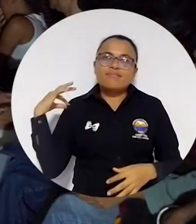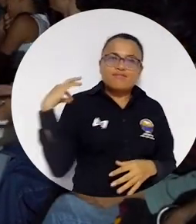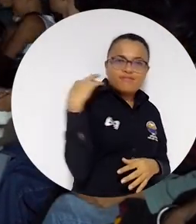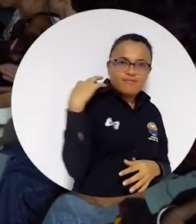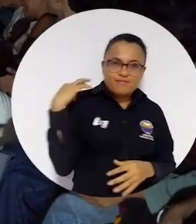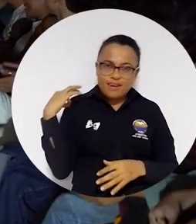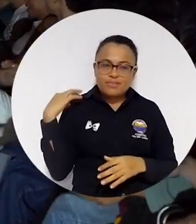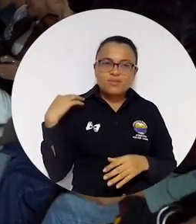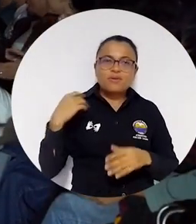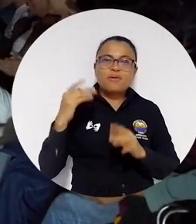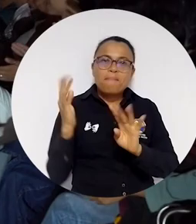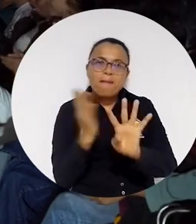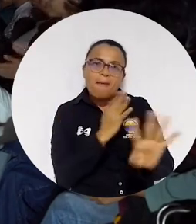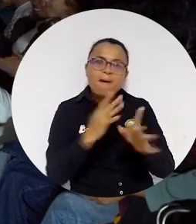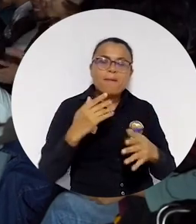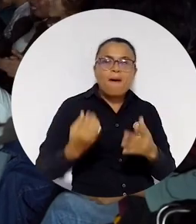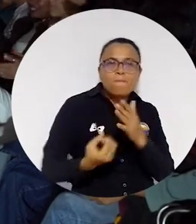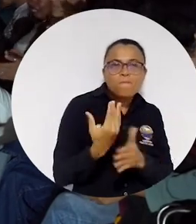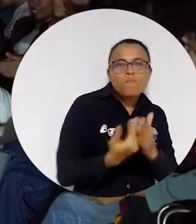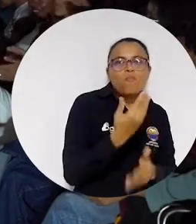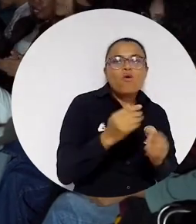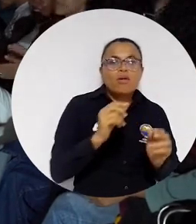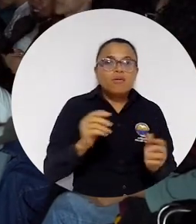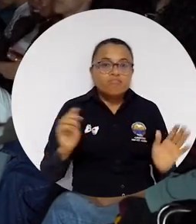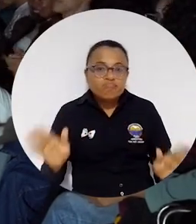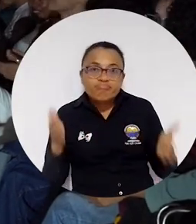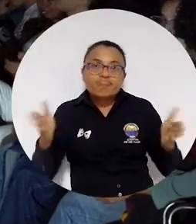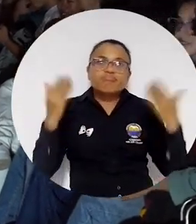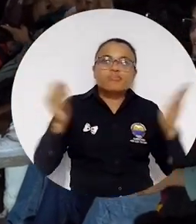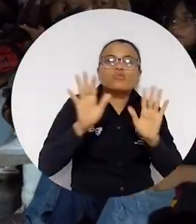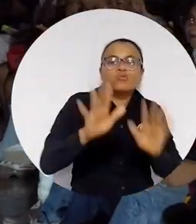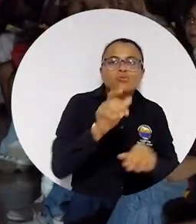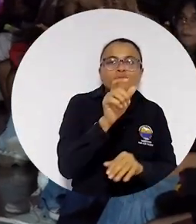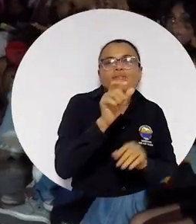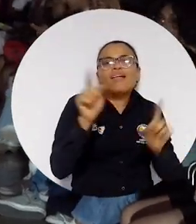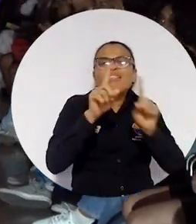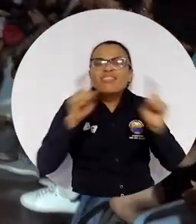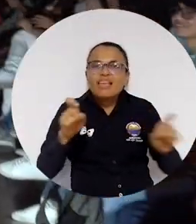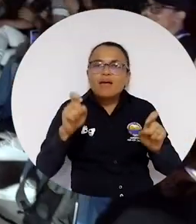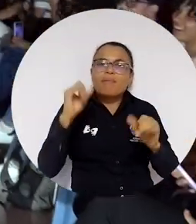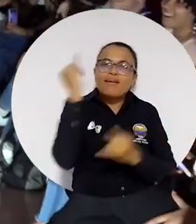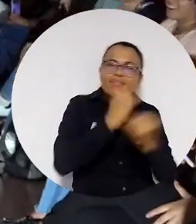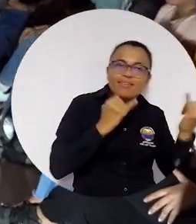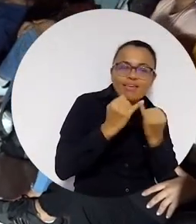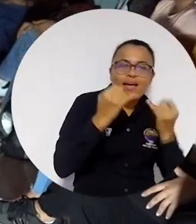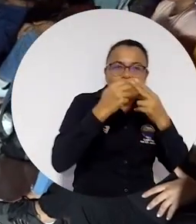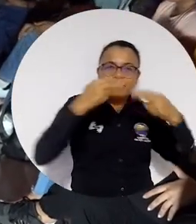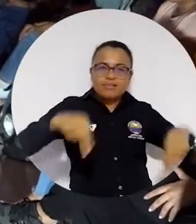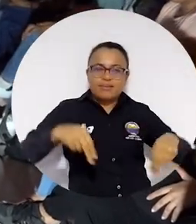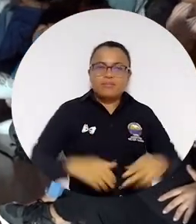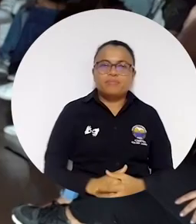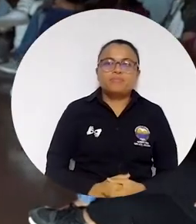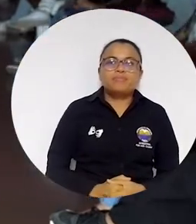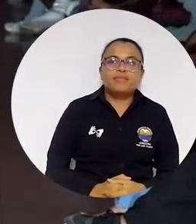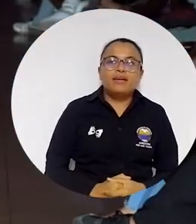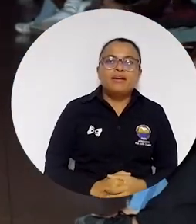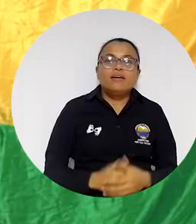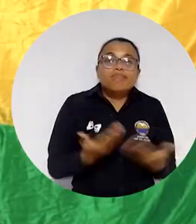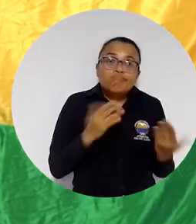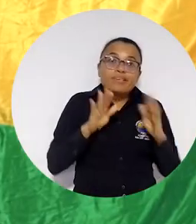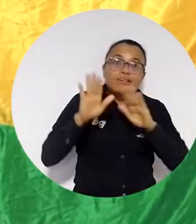Interculturalidad realizaron el Fashion Runway, una pasarela de moda para fomentar el reconocimiento y visibilización a las temáticas de identidad y